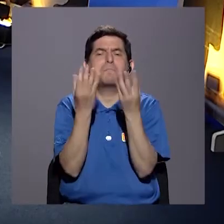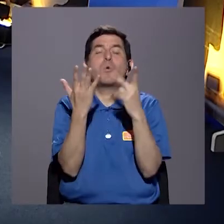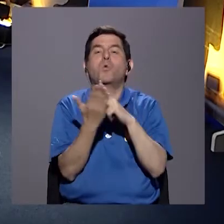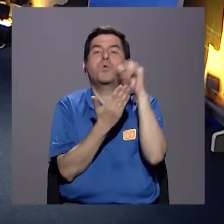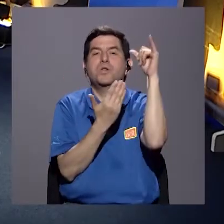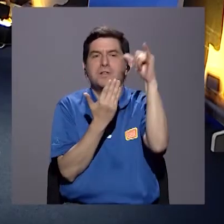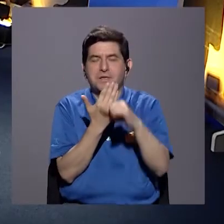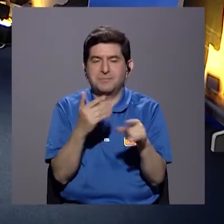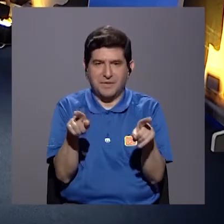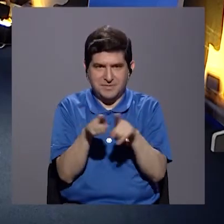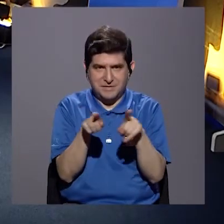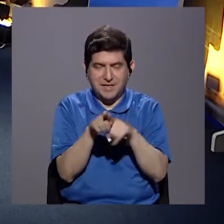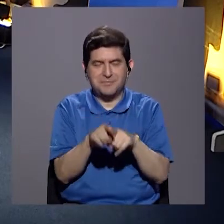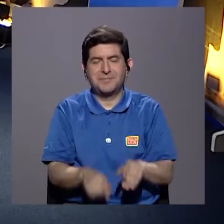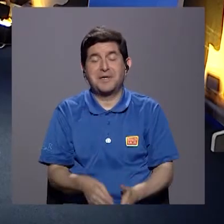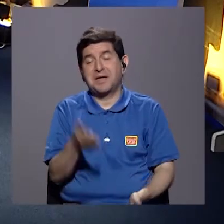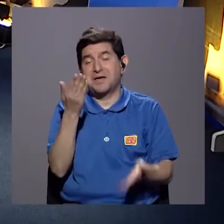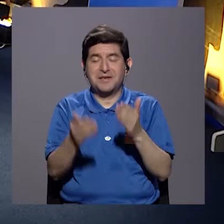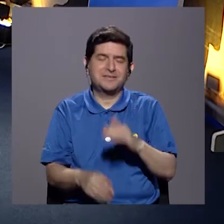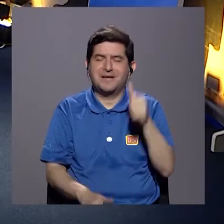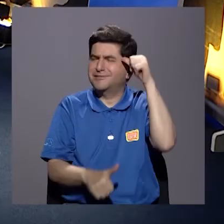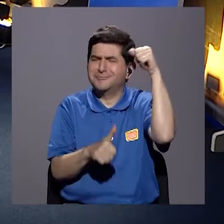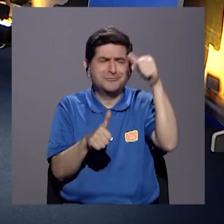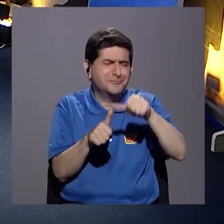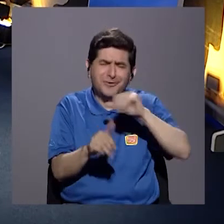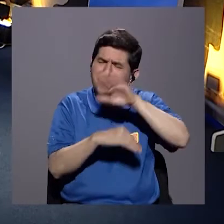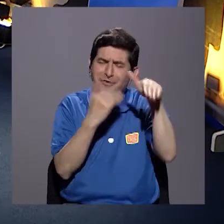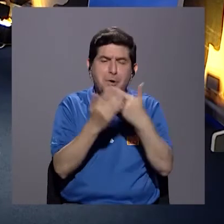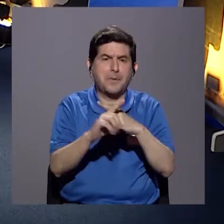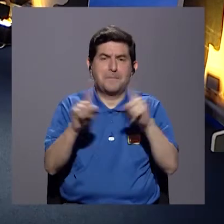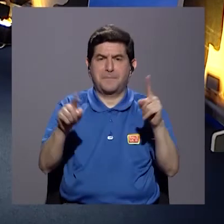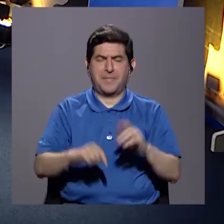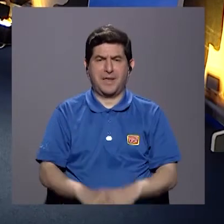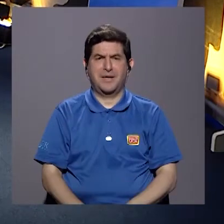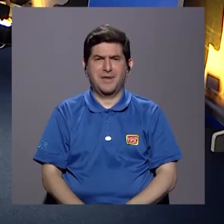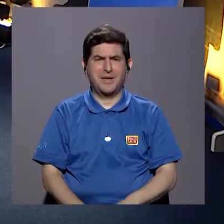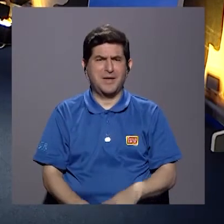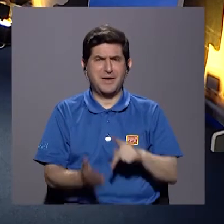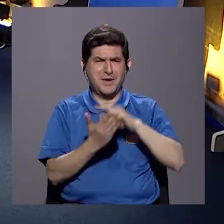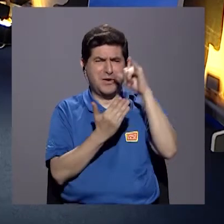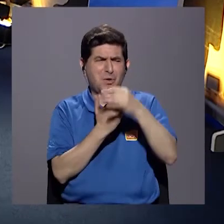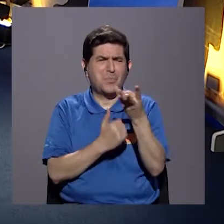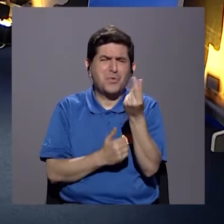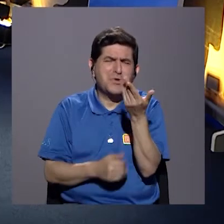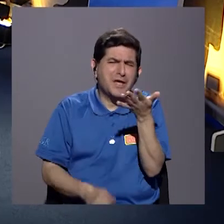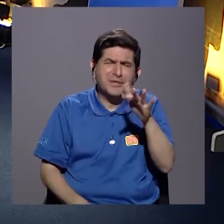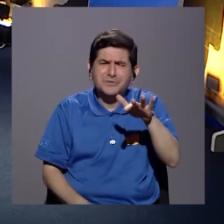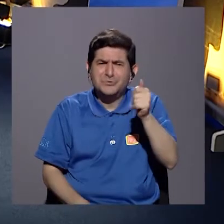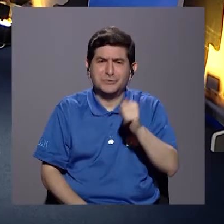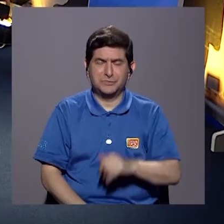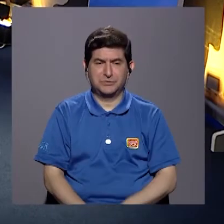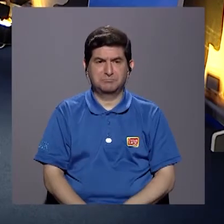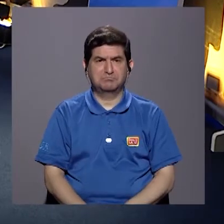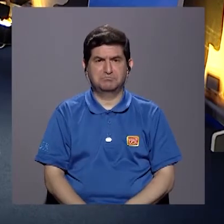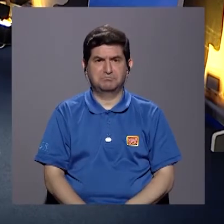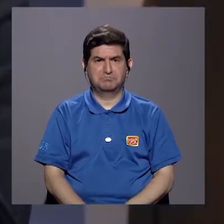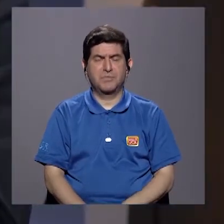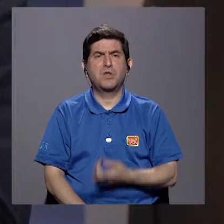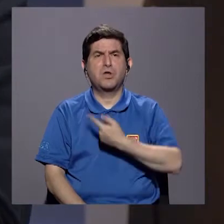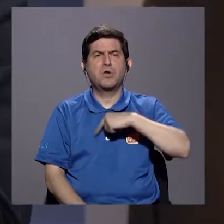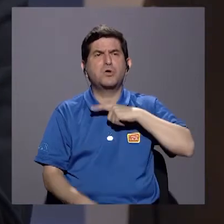pues son muchos los proyectos, claro, y también la memoria me puede traicionar, pero pensando. ¿Pero de cuántos proyectos estamos hablando